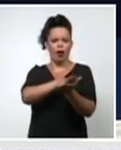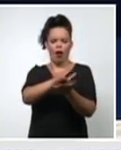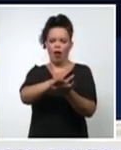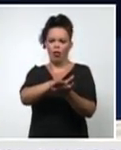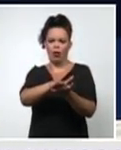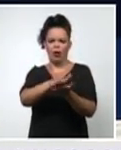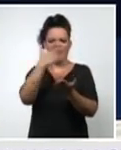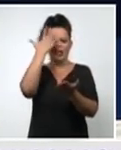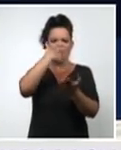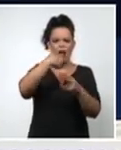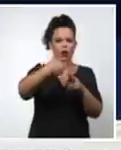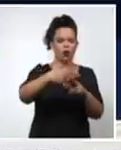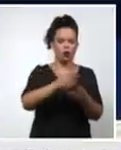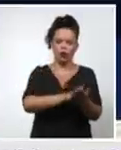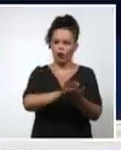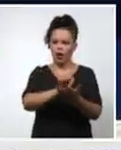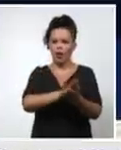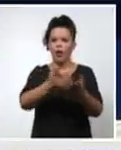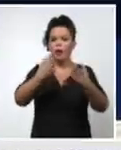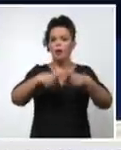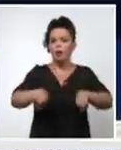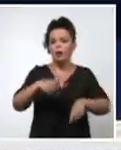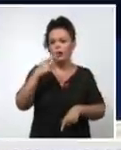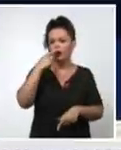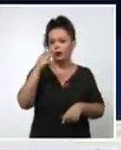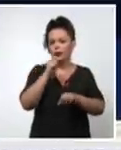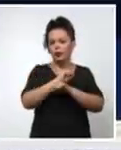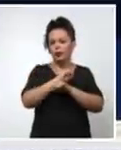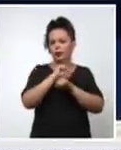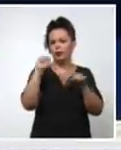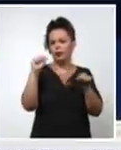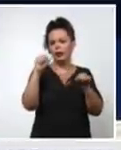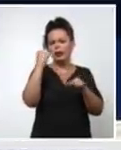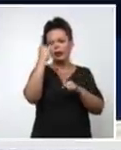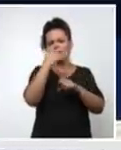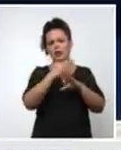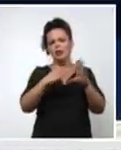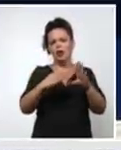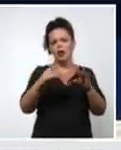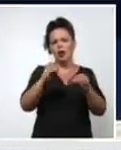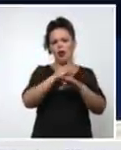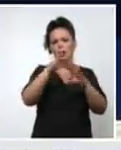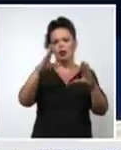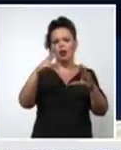mañana, me pararon un grupo como de 4 o 5 jóvenes